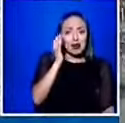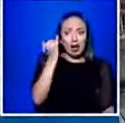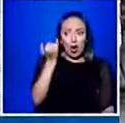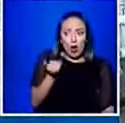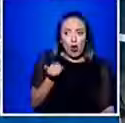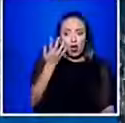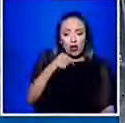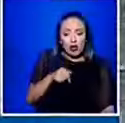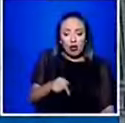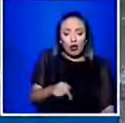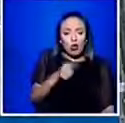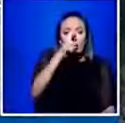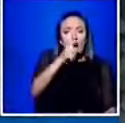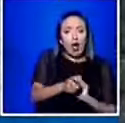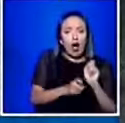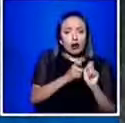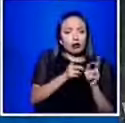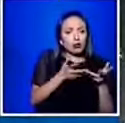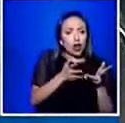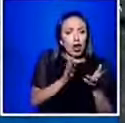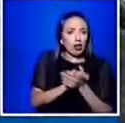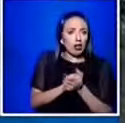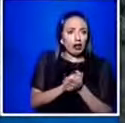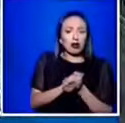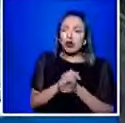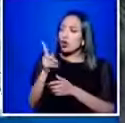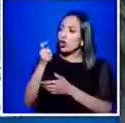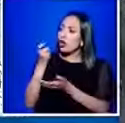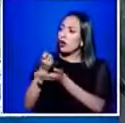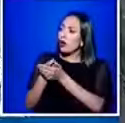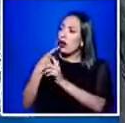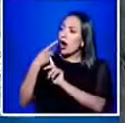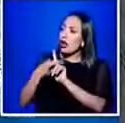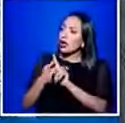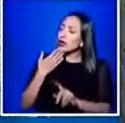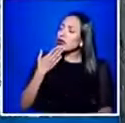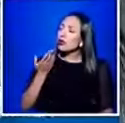y no apuran con la obra. ¿Cómo hace usted para pagar el arriendo?